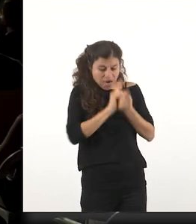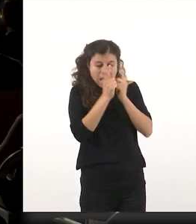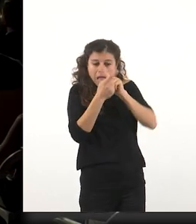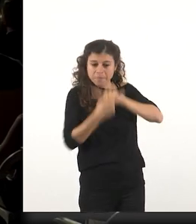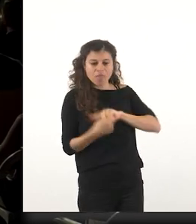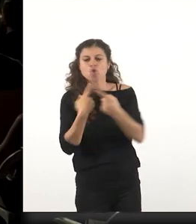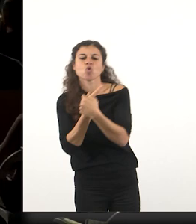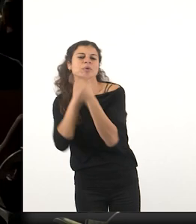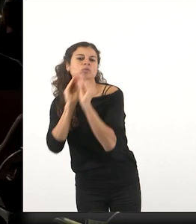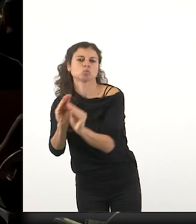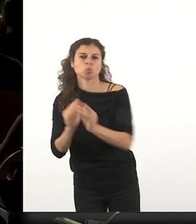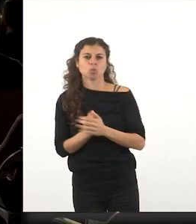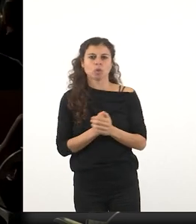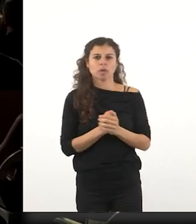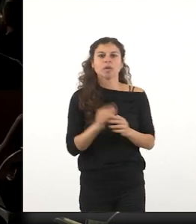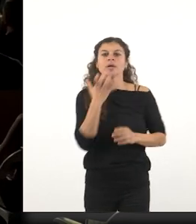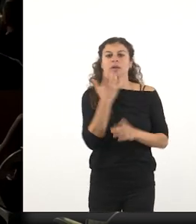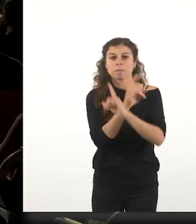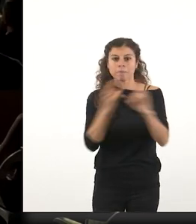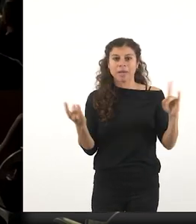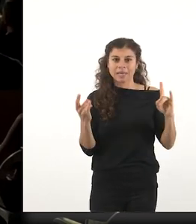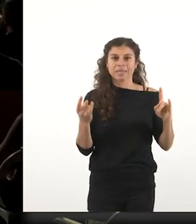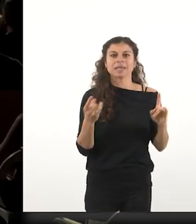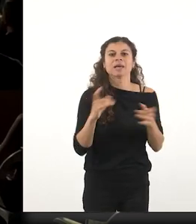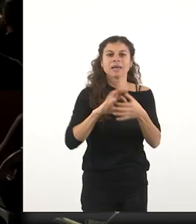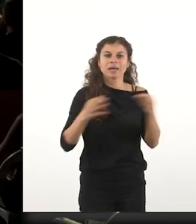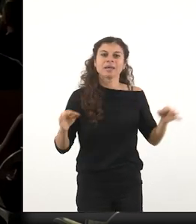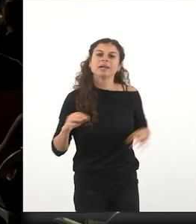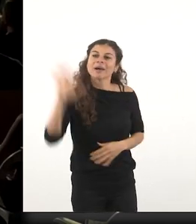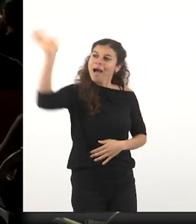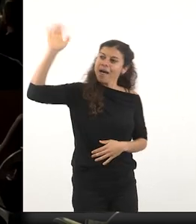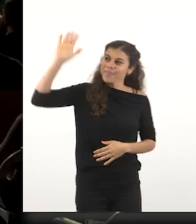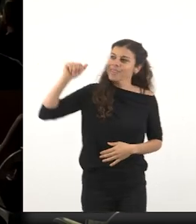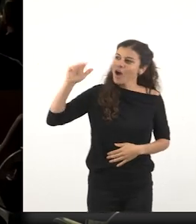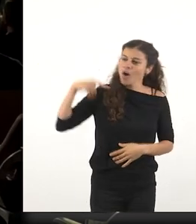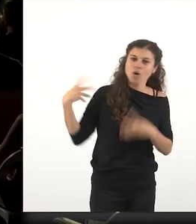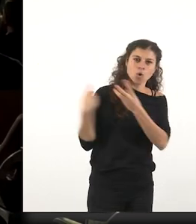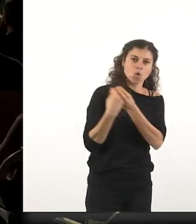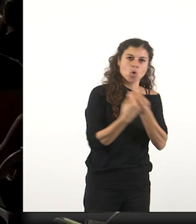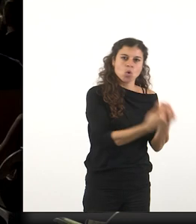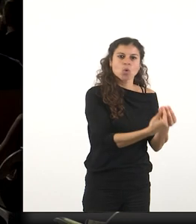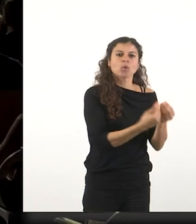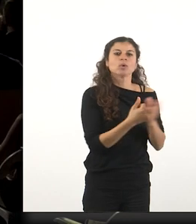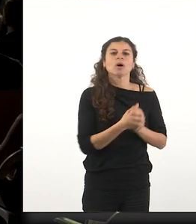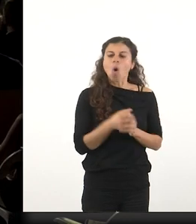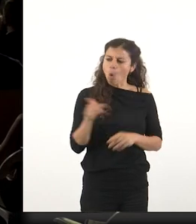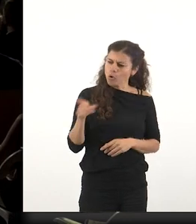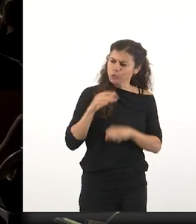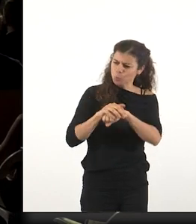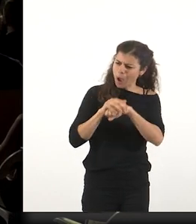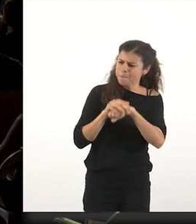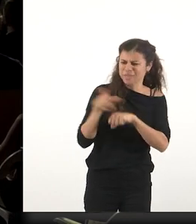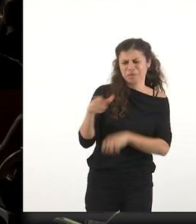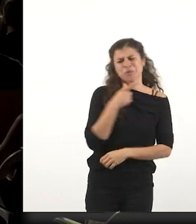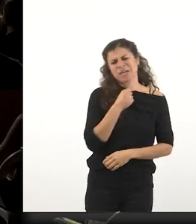un día más con la risa. ¡Hasta luego, nene! ¡Nos vemos! Me acompaña a mi casa, Antonio, que ves tu colega Juanjo. ¡Qué gracioso, nene! ¿Cómo cuenta los